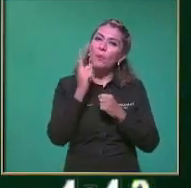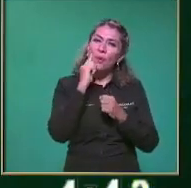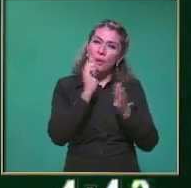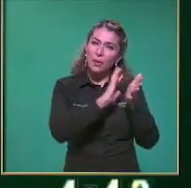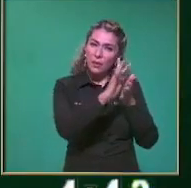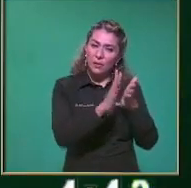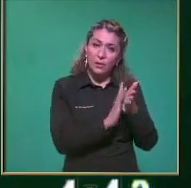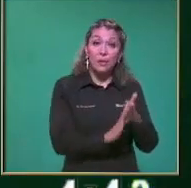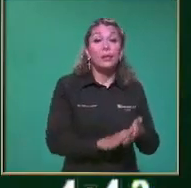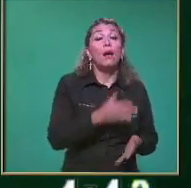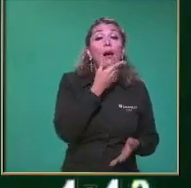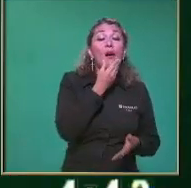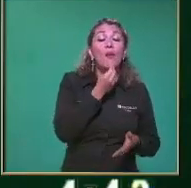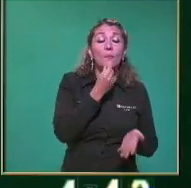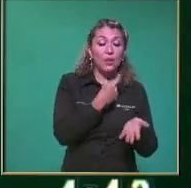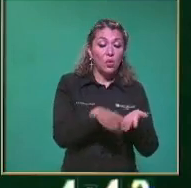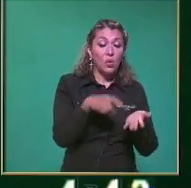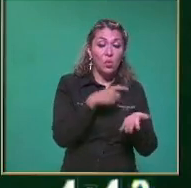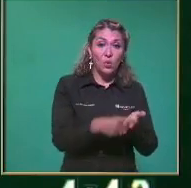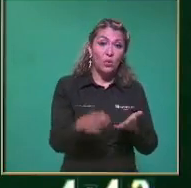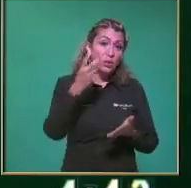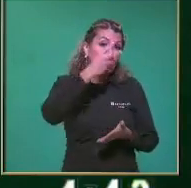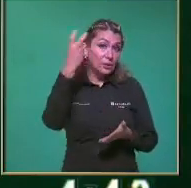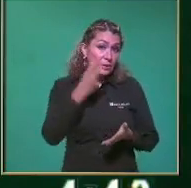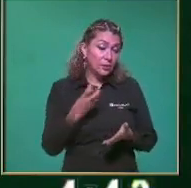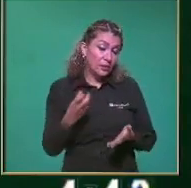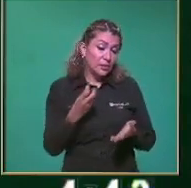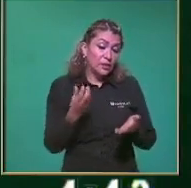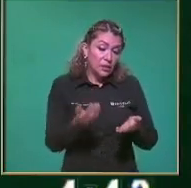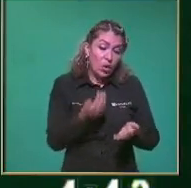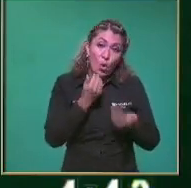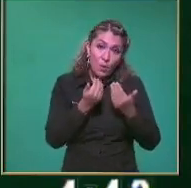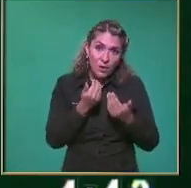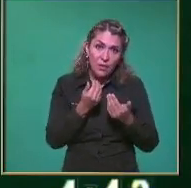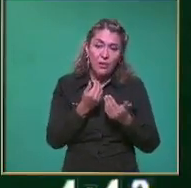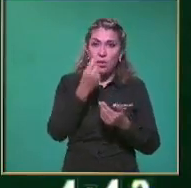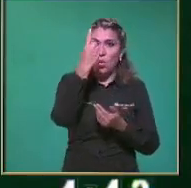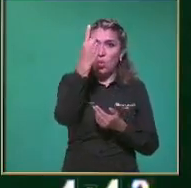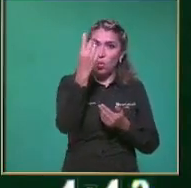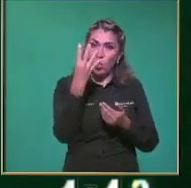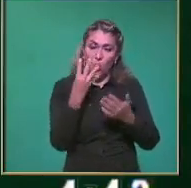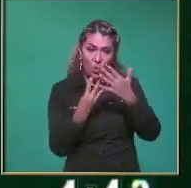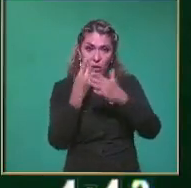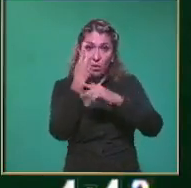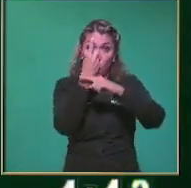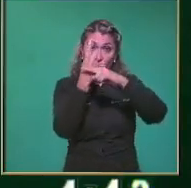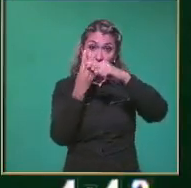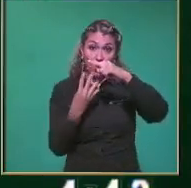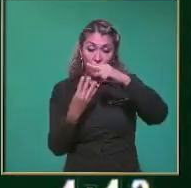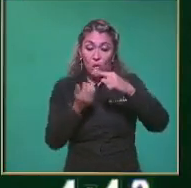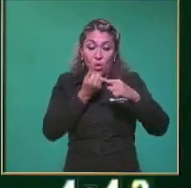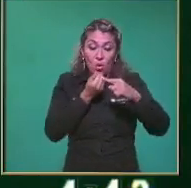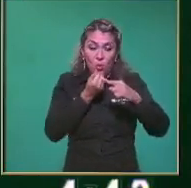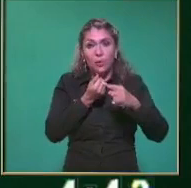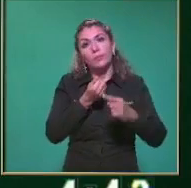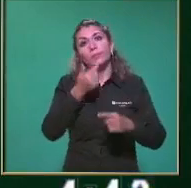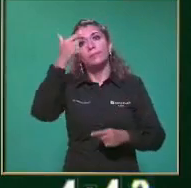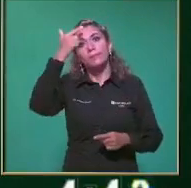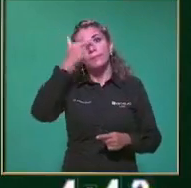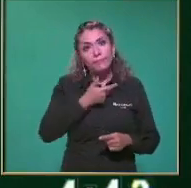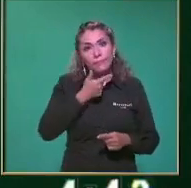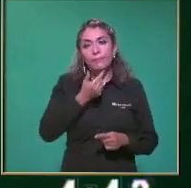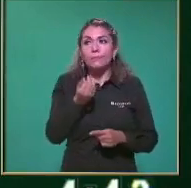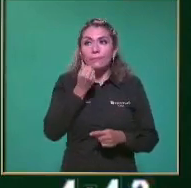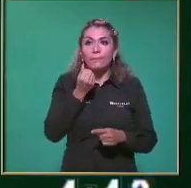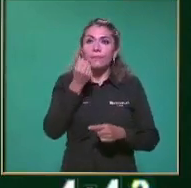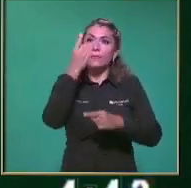pizza. Durante la comida se comió un cuarto de la pizza. Y durante la cena se comió